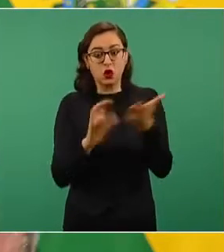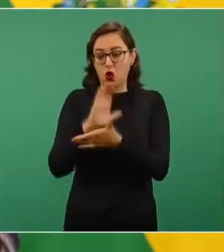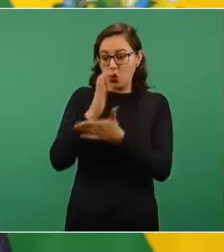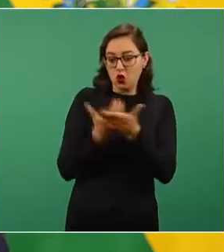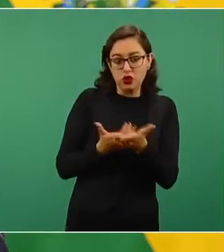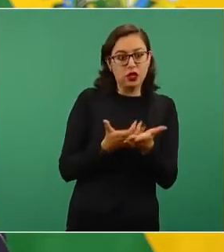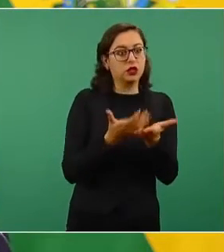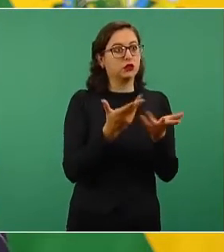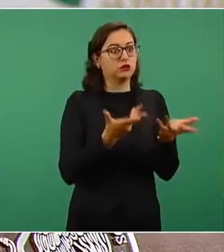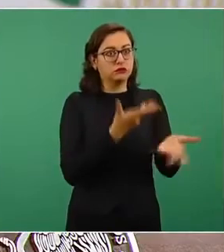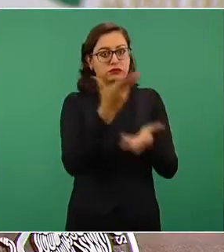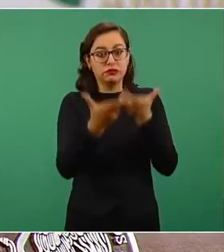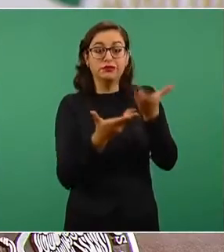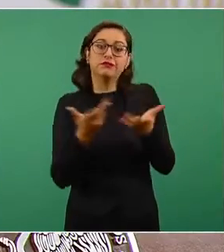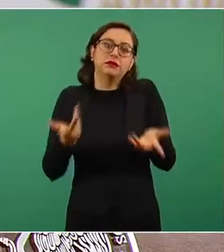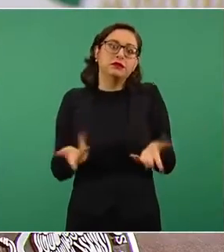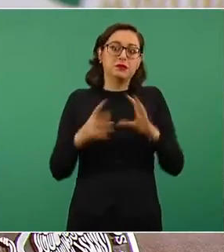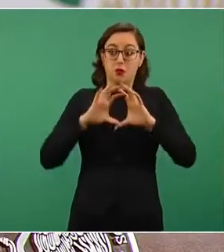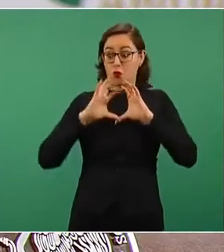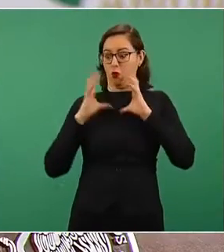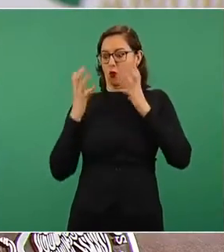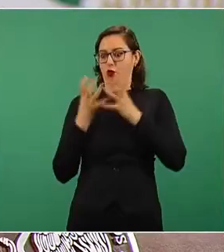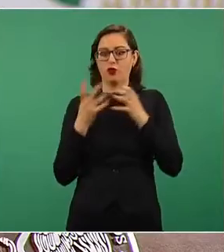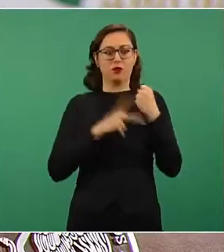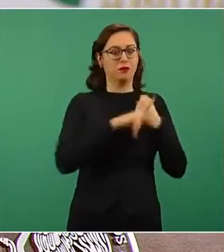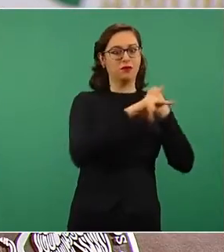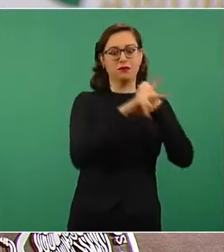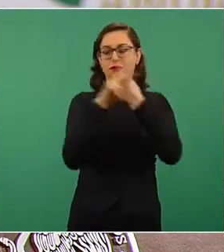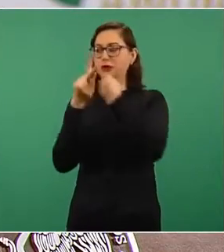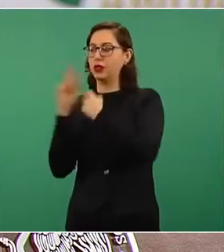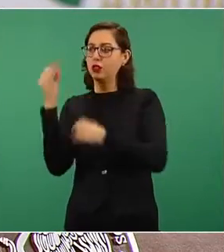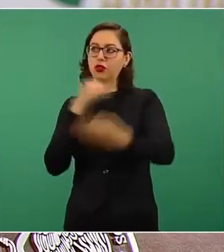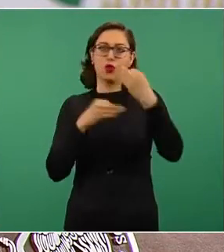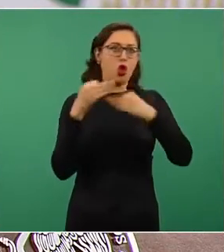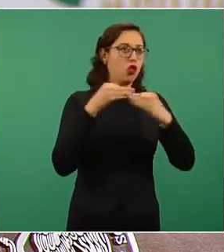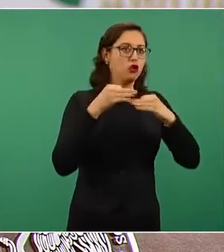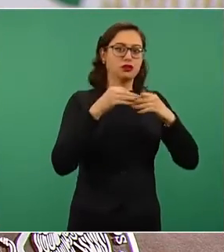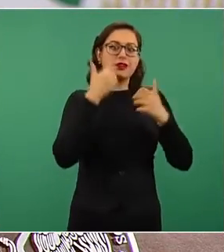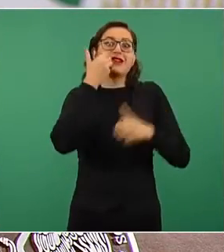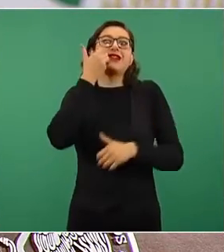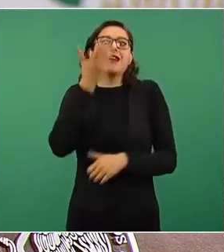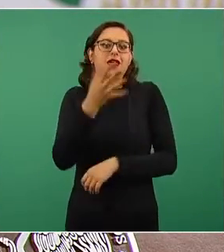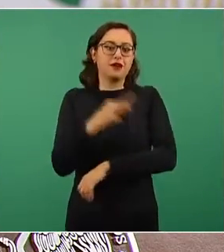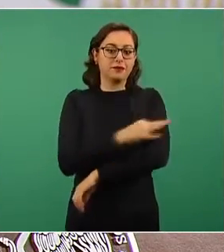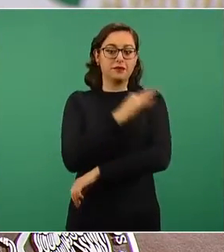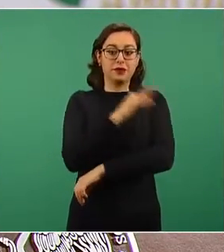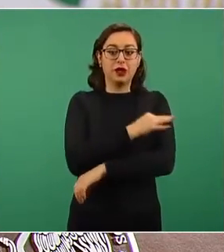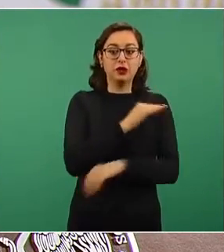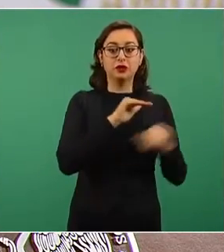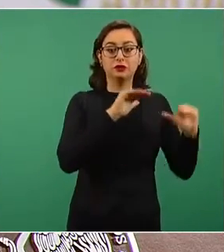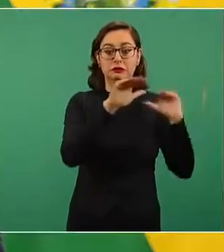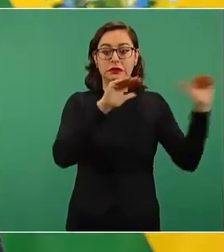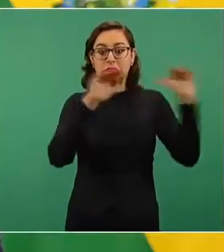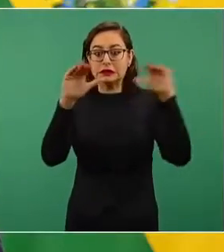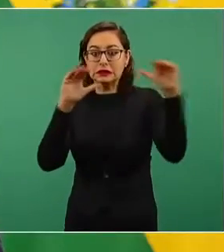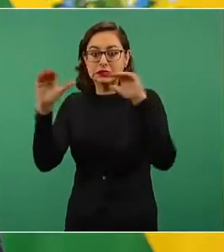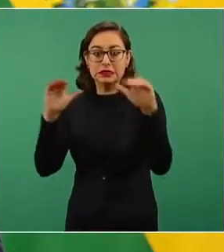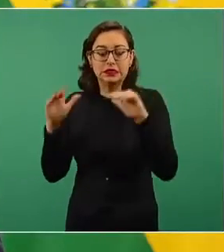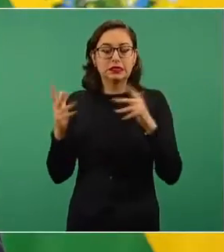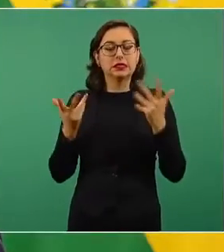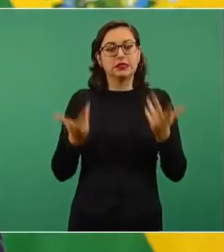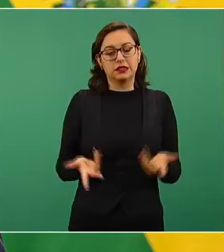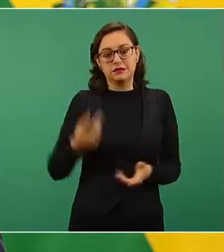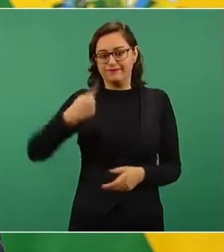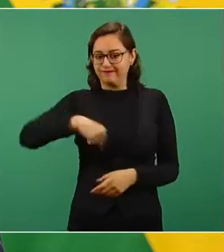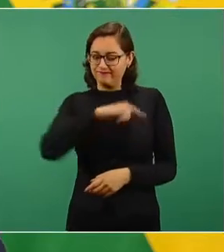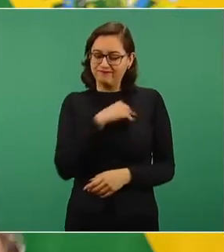estaba buscando las vacunas, era un bien escaso en ese momento en el planeta, así que hicimos todo lo que pudimos y